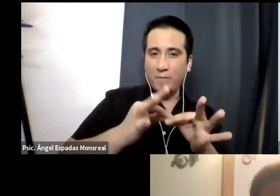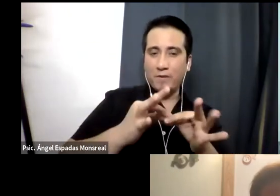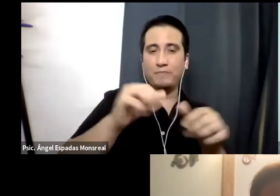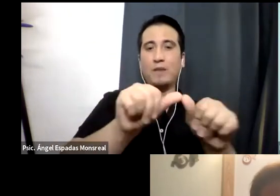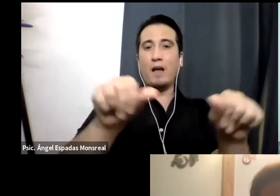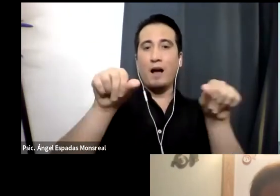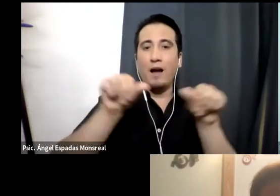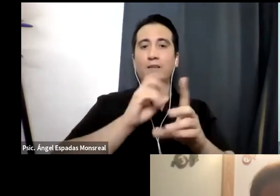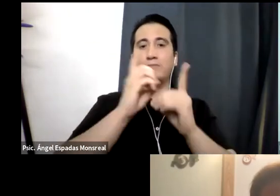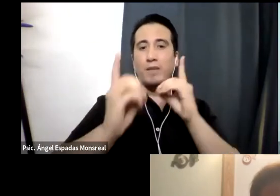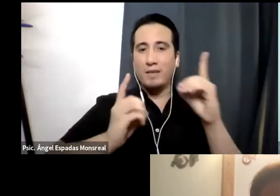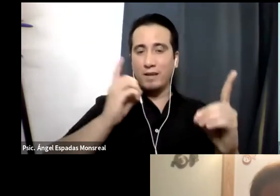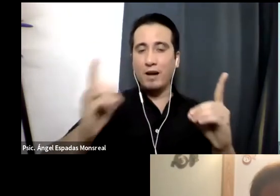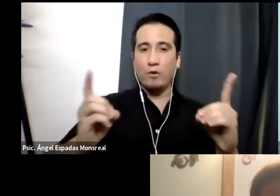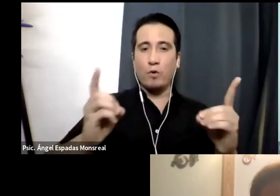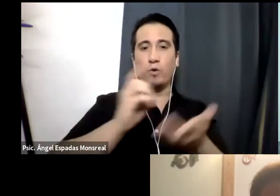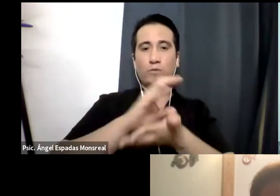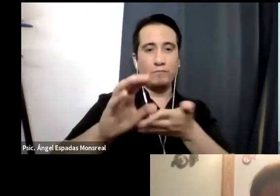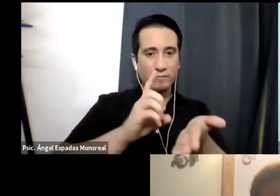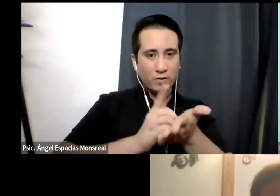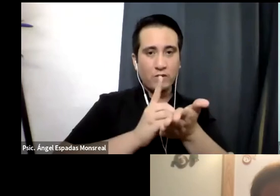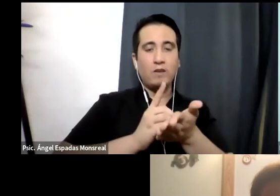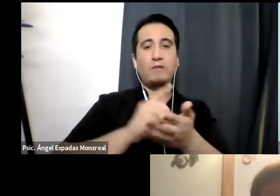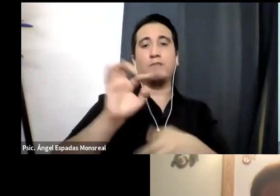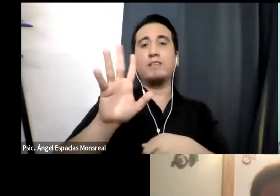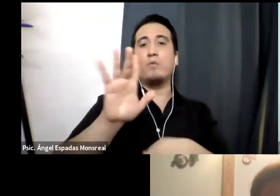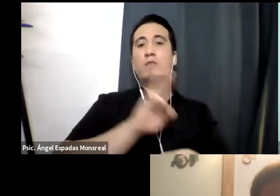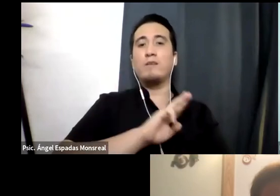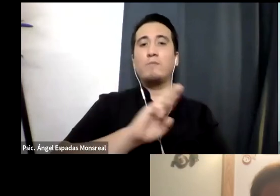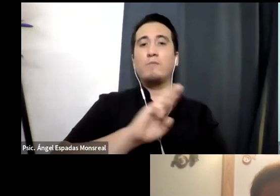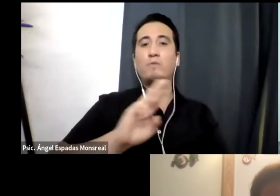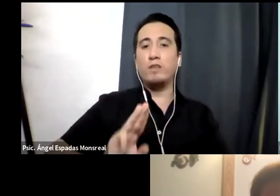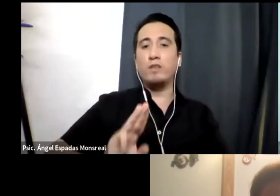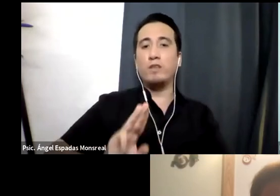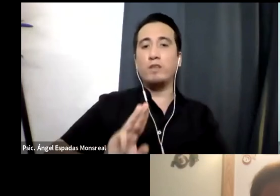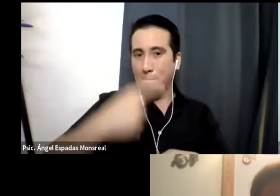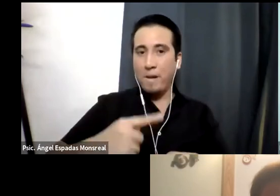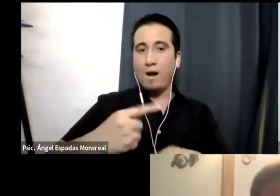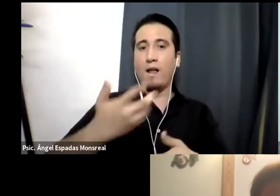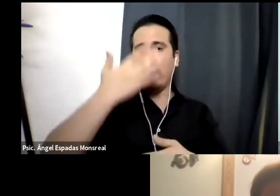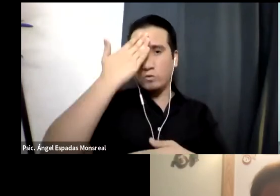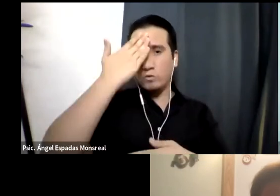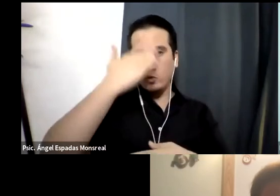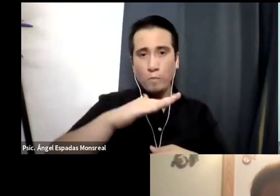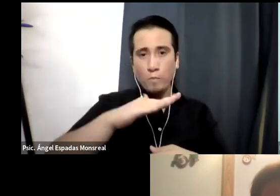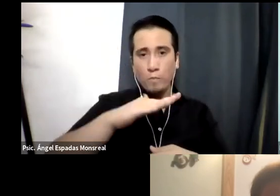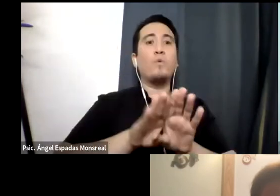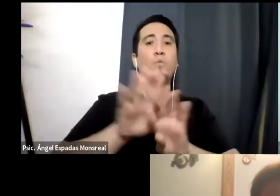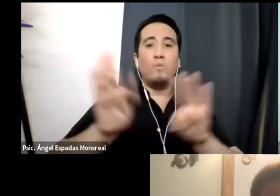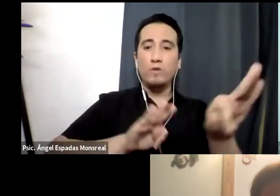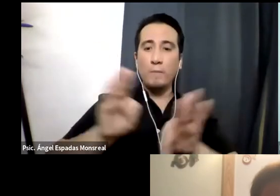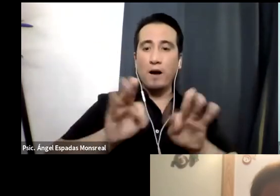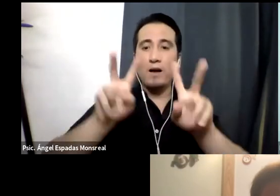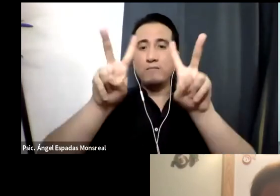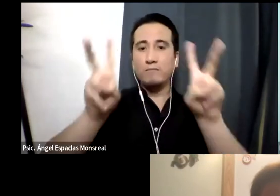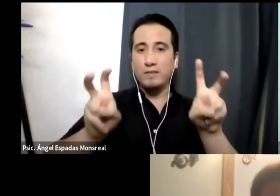desarrollo urbano de estos de 50 municipios del estado, para que supieran y pudieran trabajar el tema de